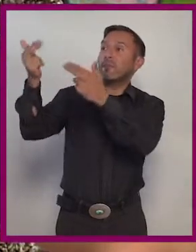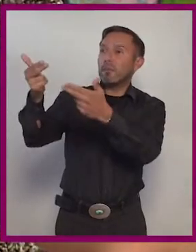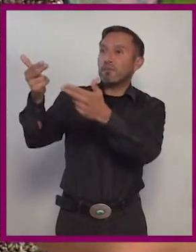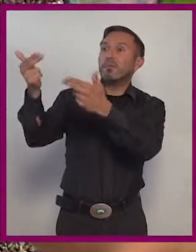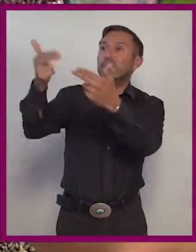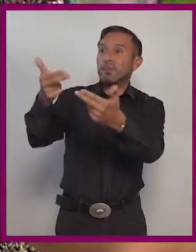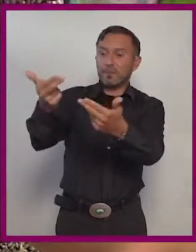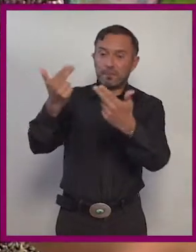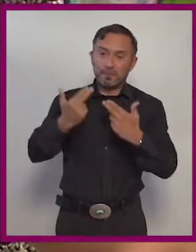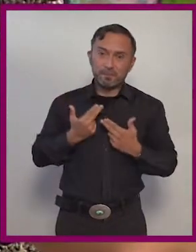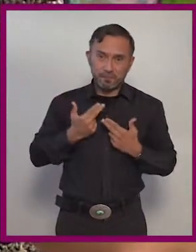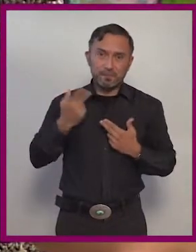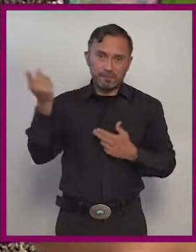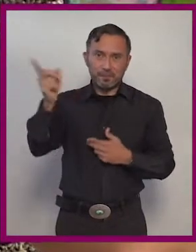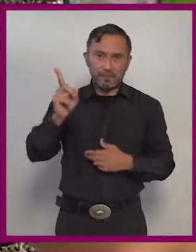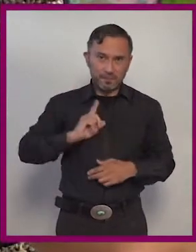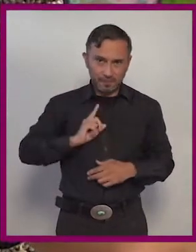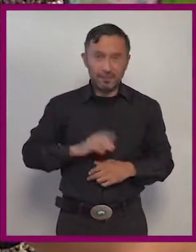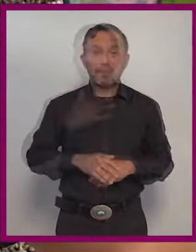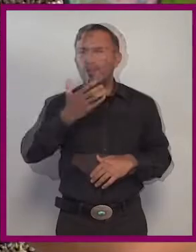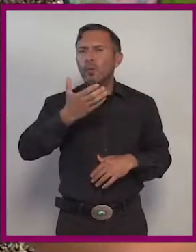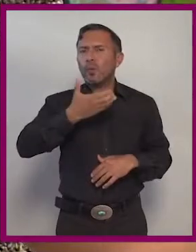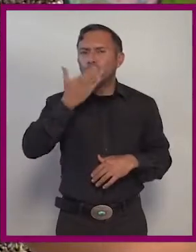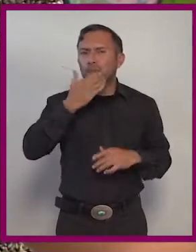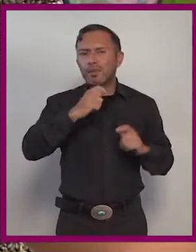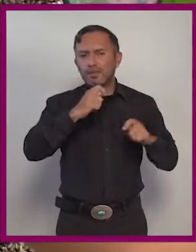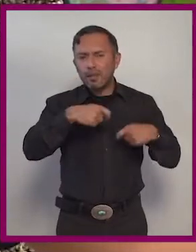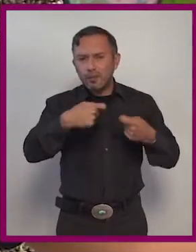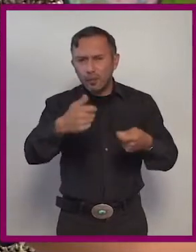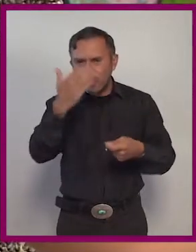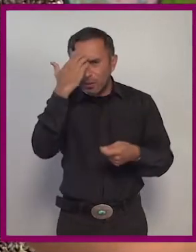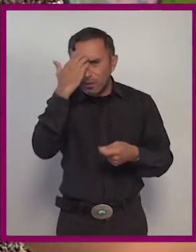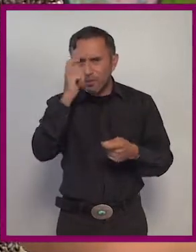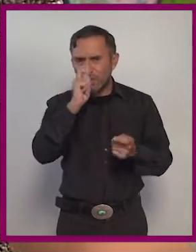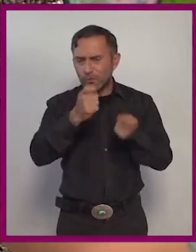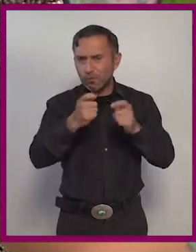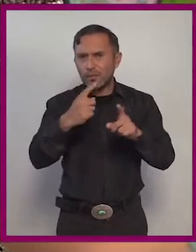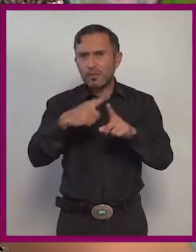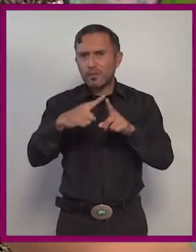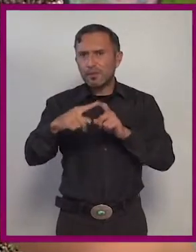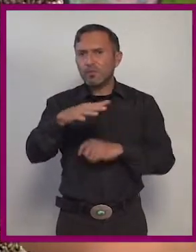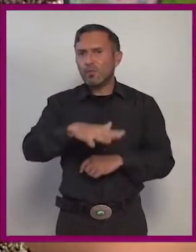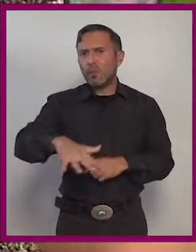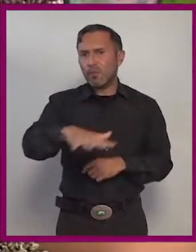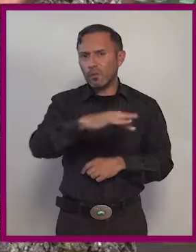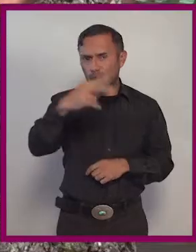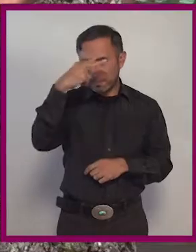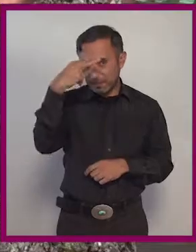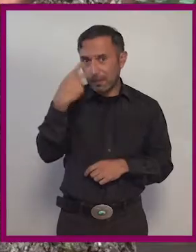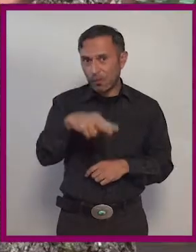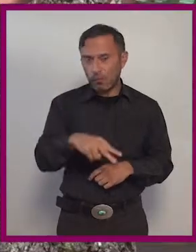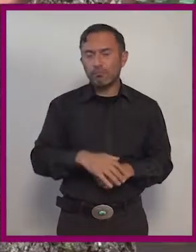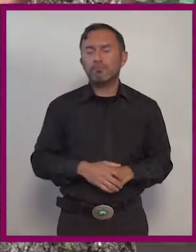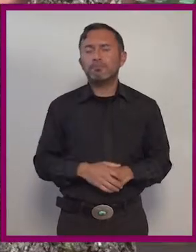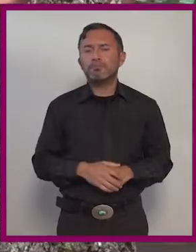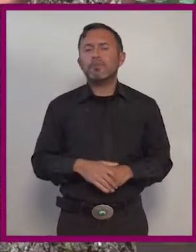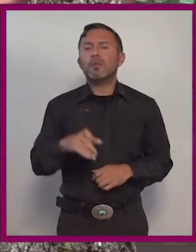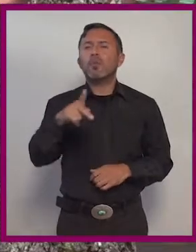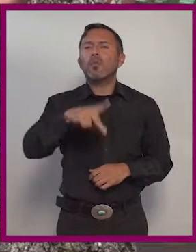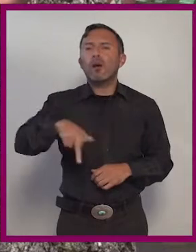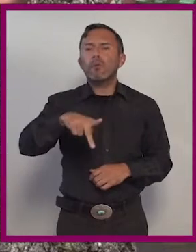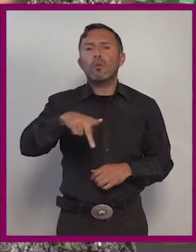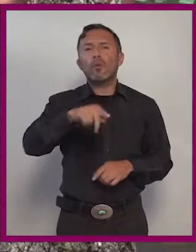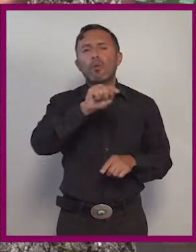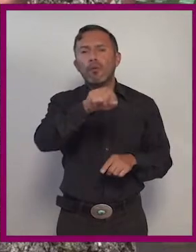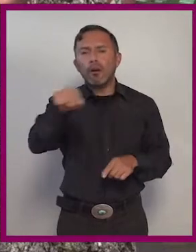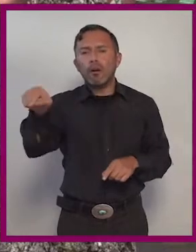la variedad de conocimientos tradicionales y saberes locales que existen en todo México. Cada pueblo, cada